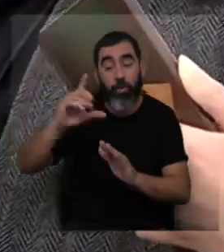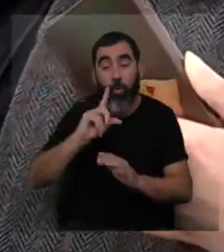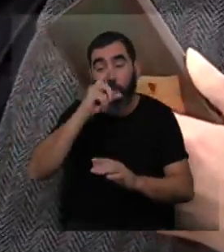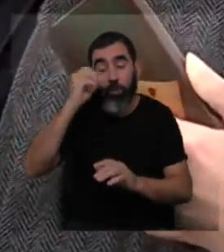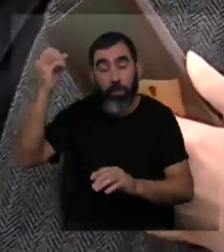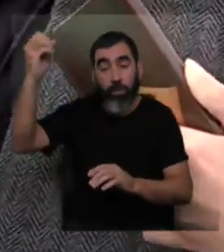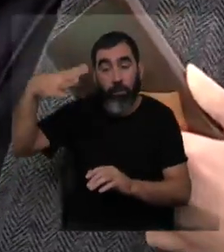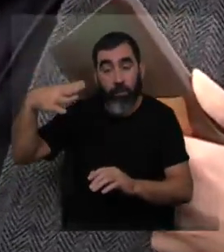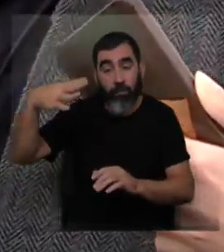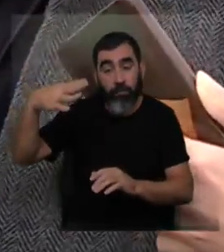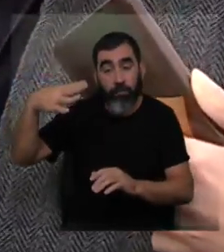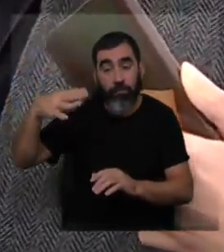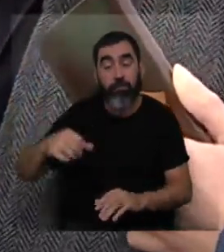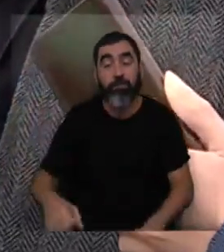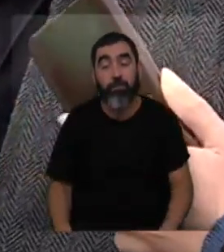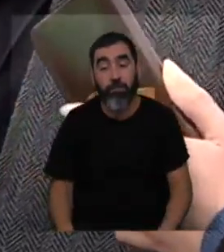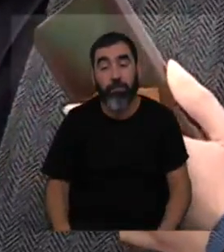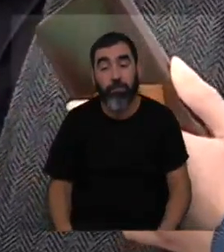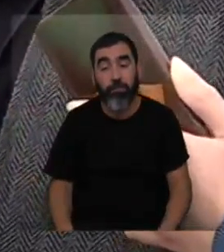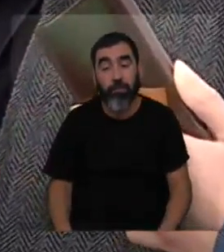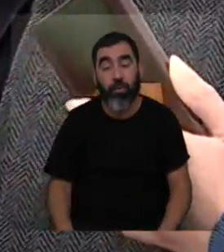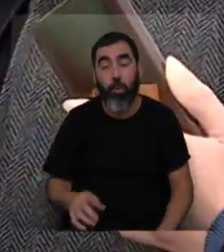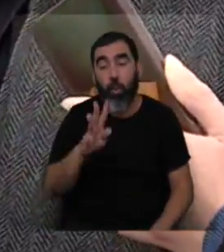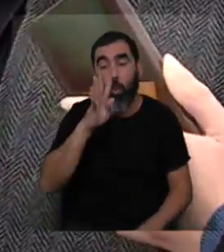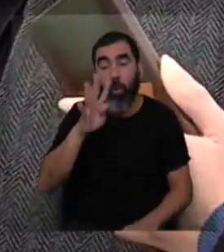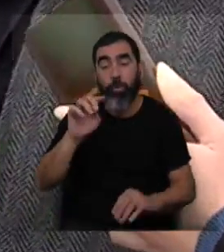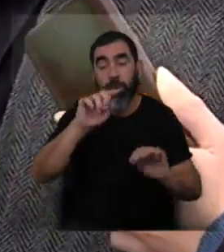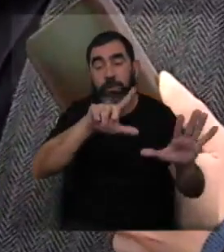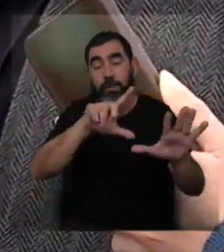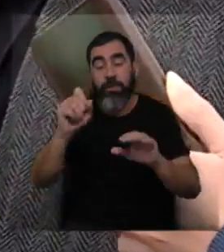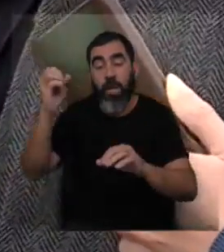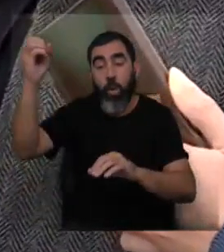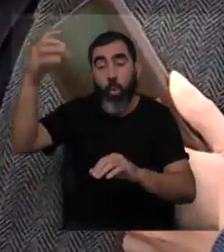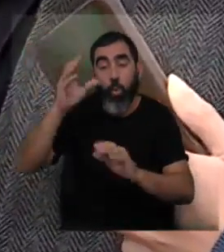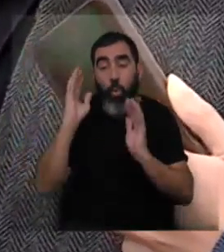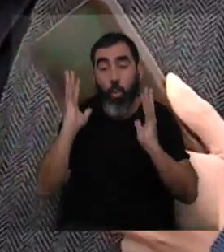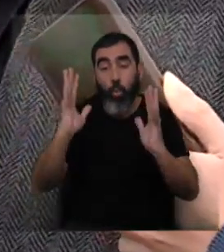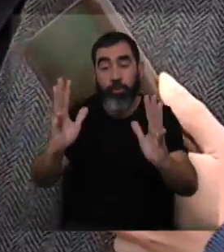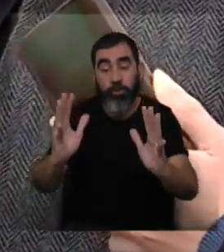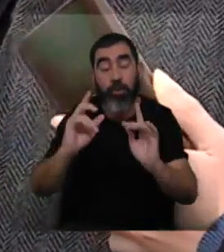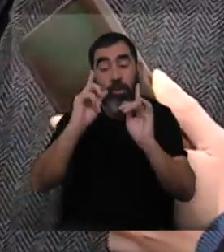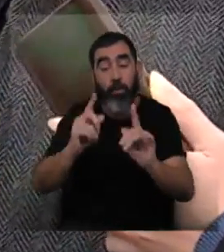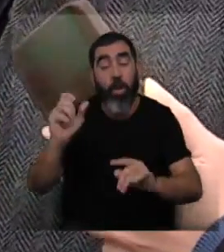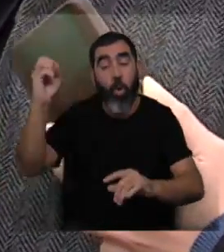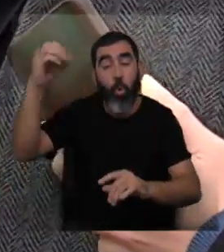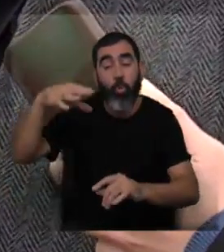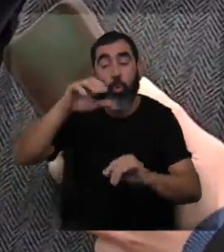se ilumina, colocamos más de 4.700 luminarias, incluyendo luz